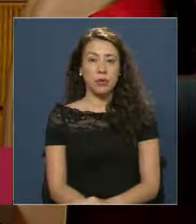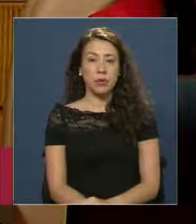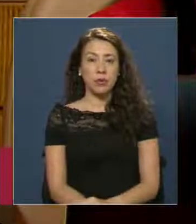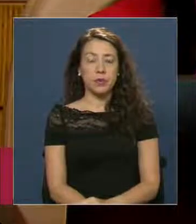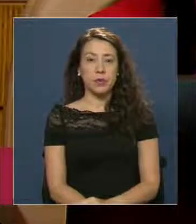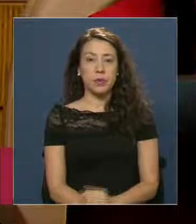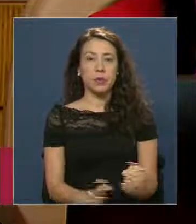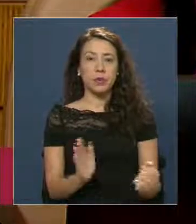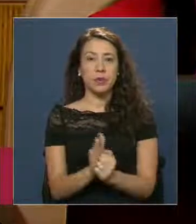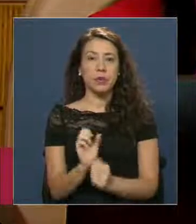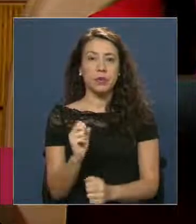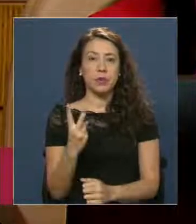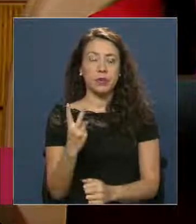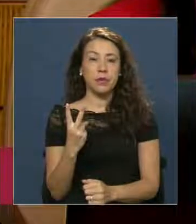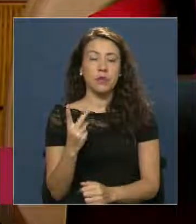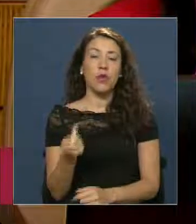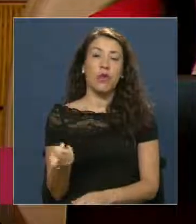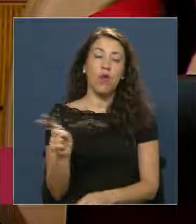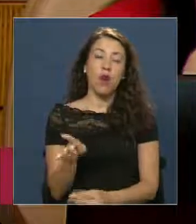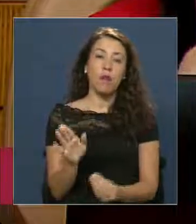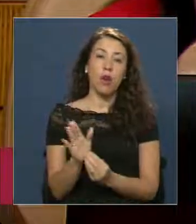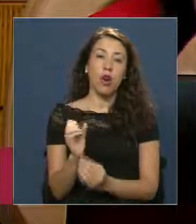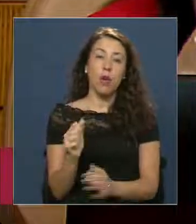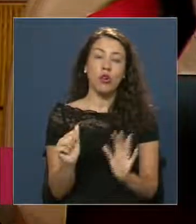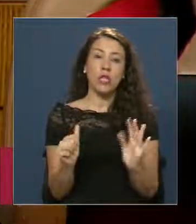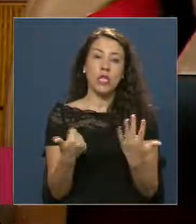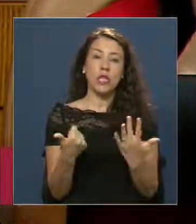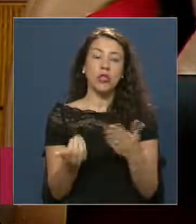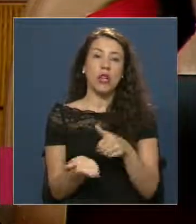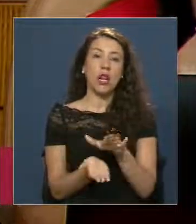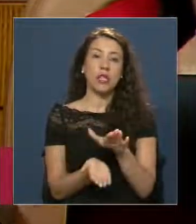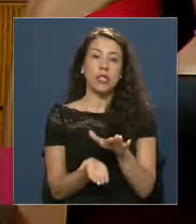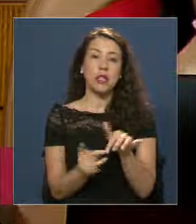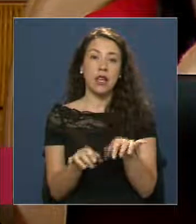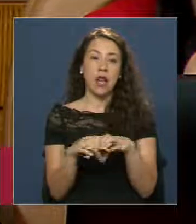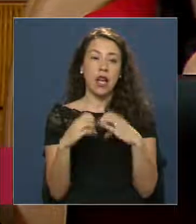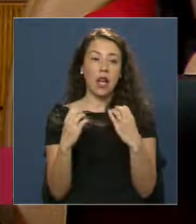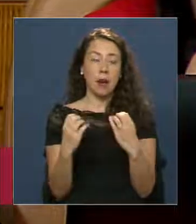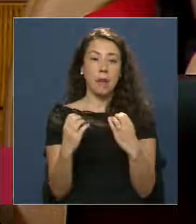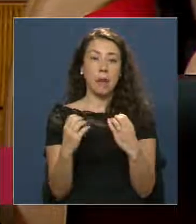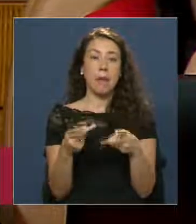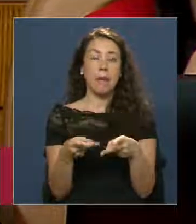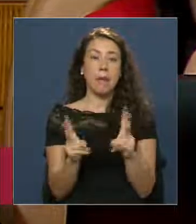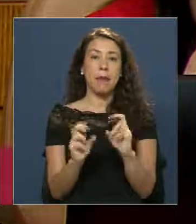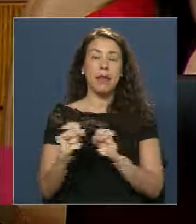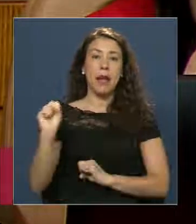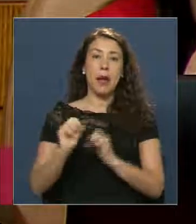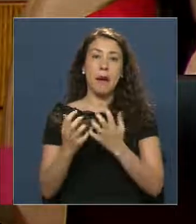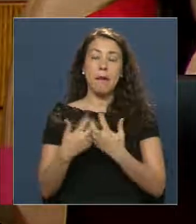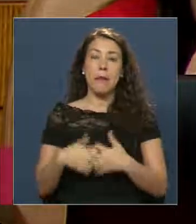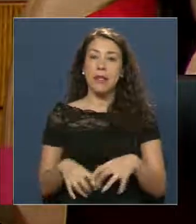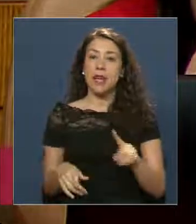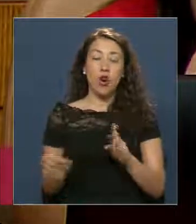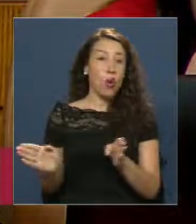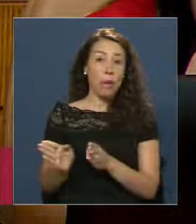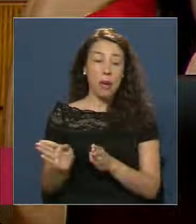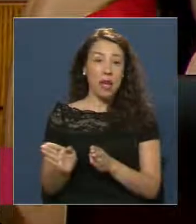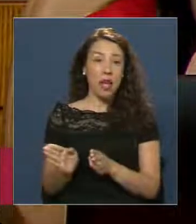El artículo segundo repone el número sexto que fue rechazado aquí en la Cámara, que permite a empresas que no son